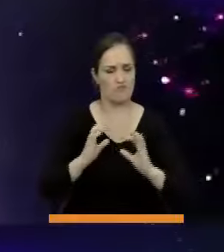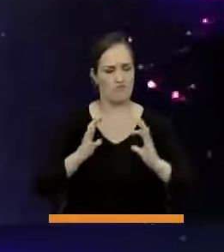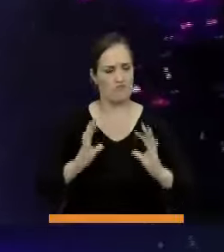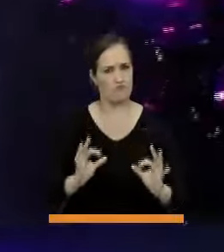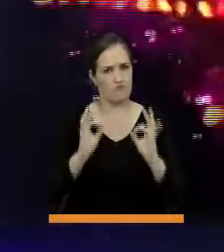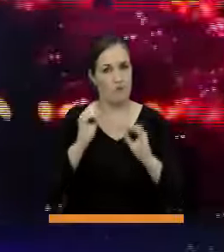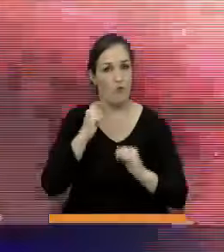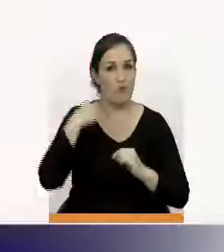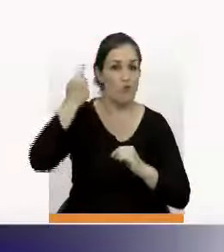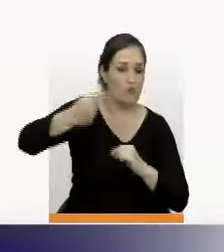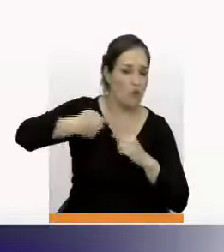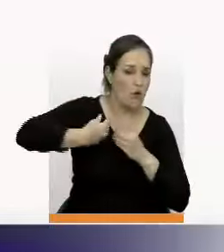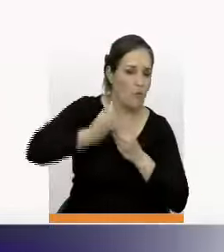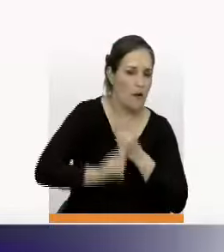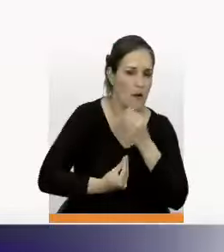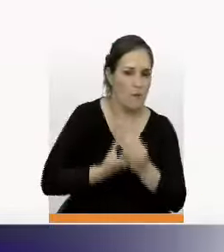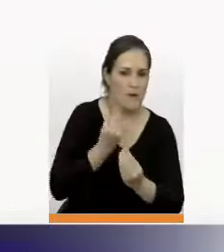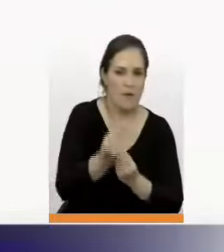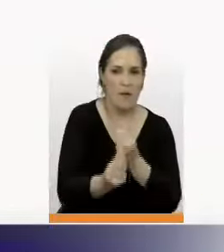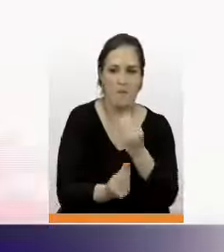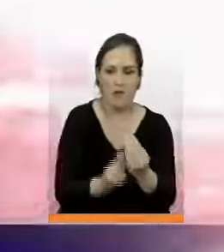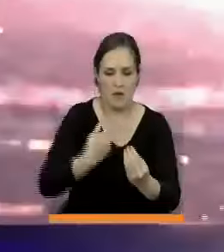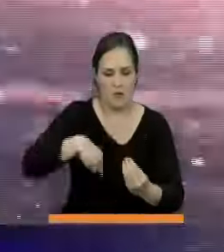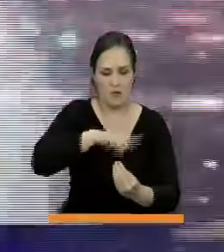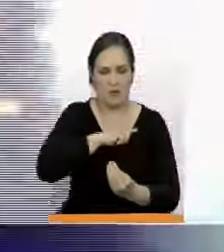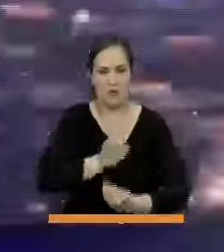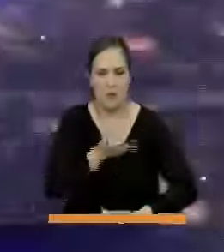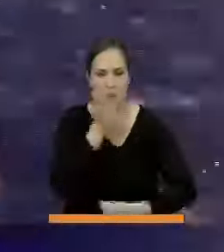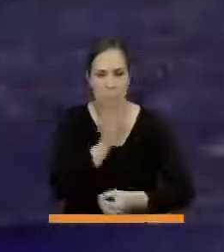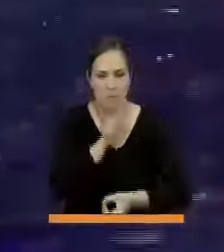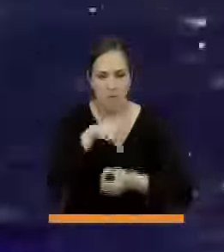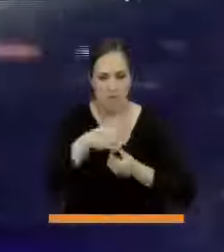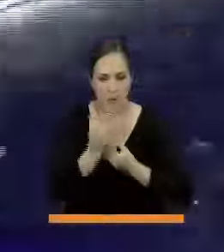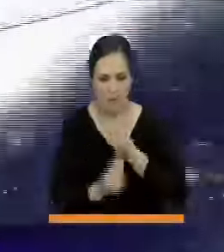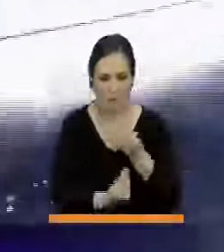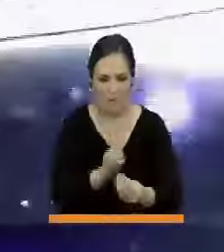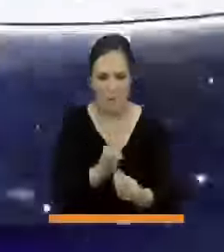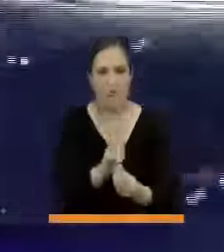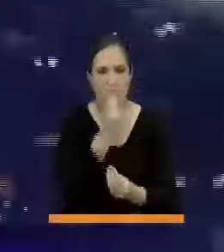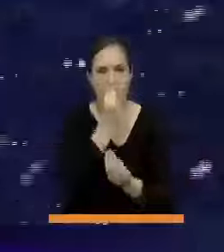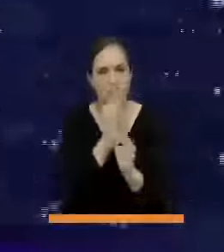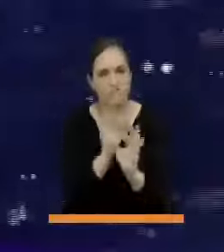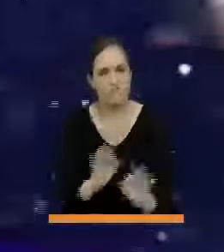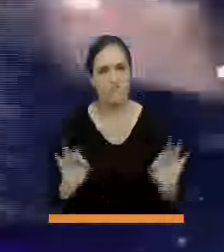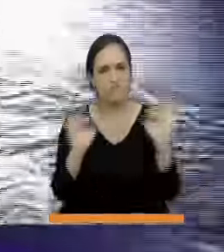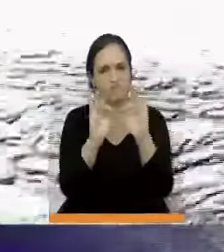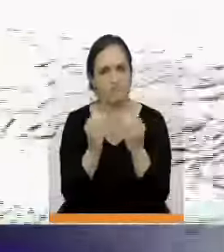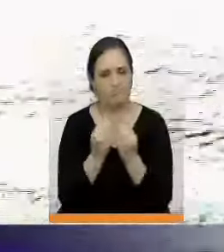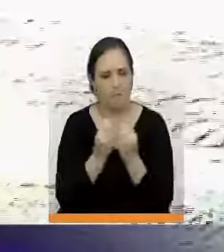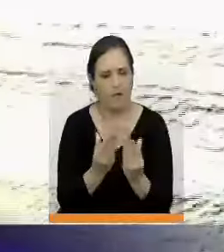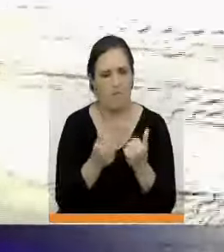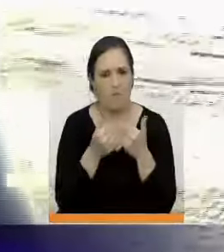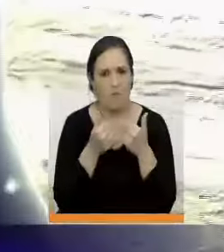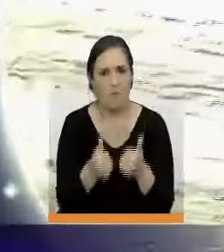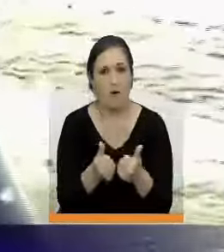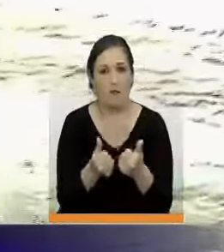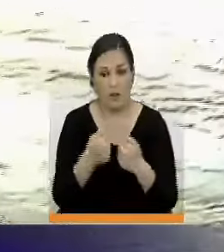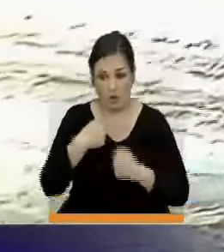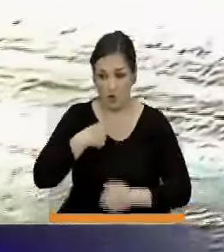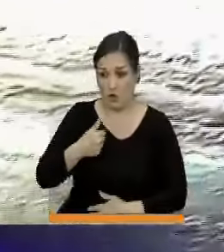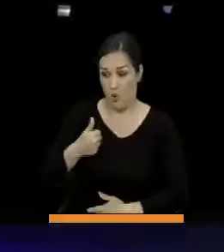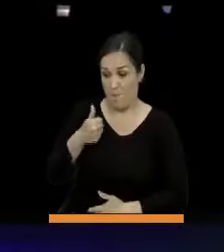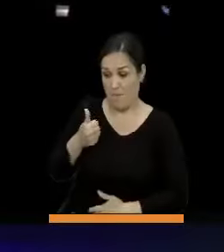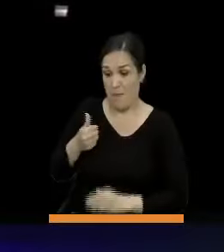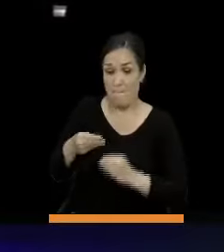futuras generaciones como pueblos indígenas, porque la alimentación para mí hoy día es buena, pero yo también quiero que sea buena para las